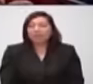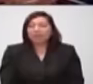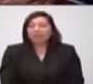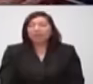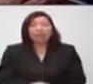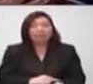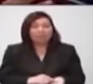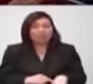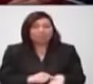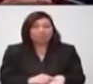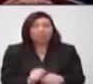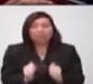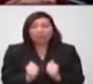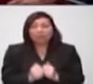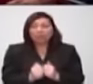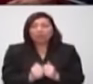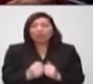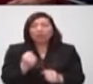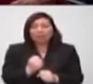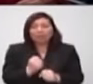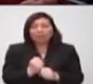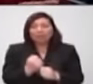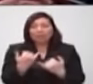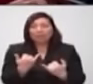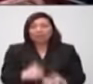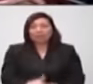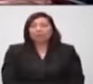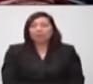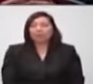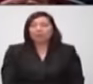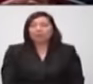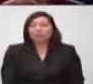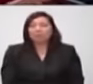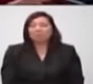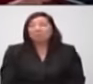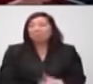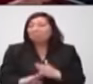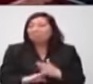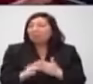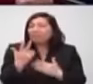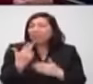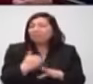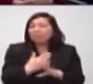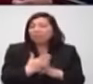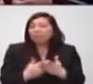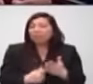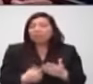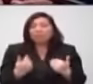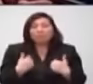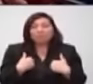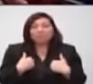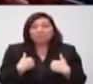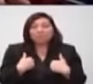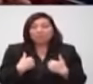Las demoras que hemos tenido con respecto a la ejecución del proyecto Bella Unión se deben básicamente a tres factores. Tuvimos que